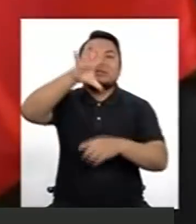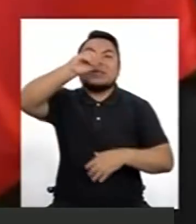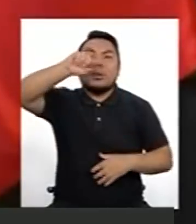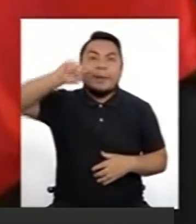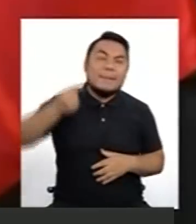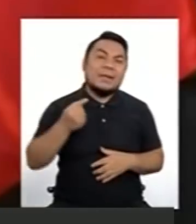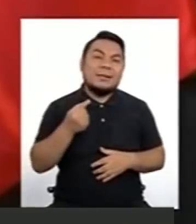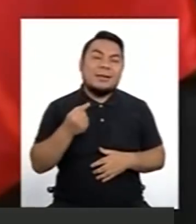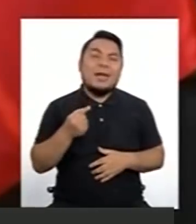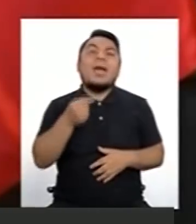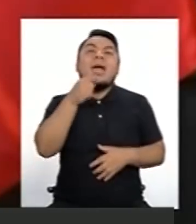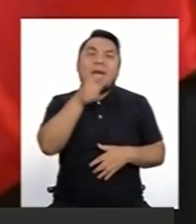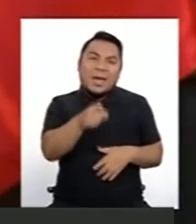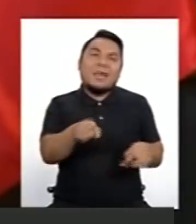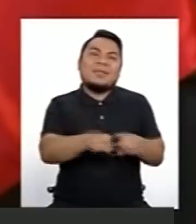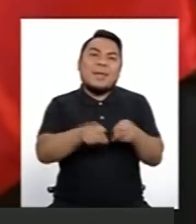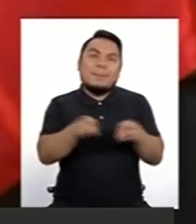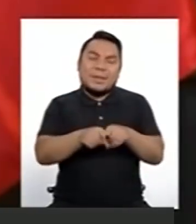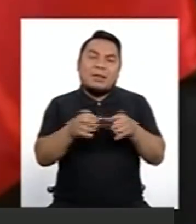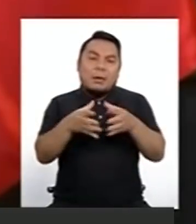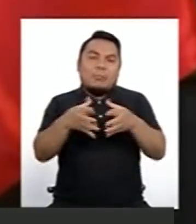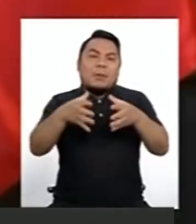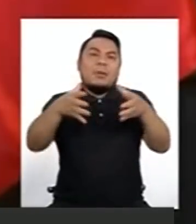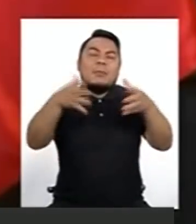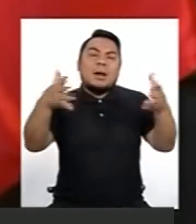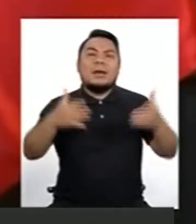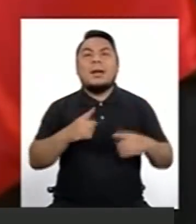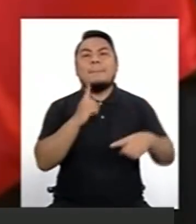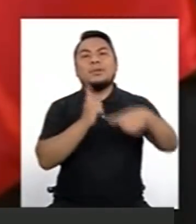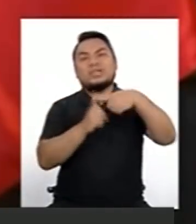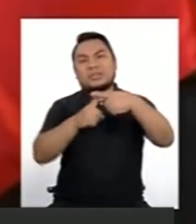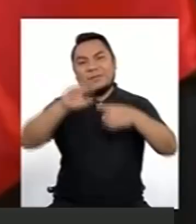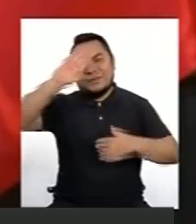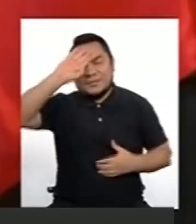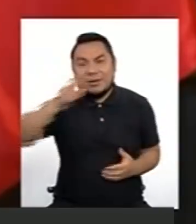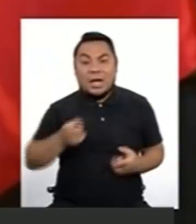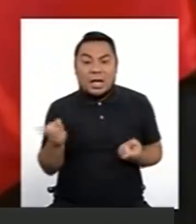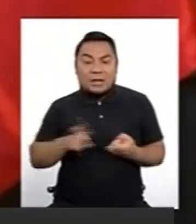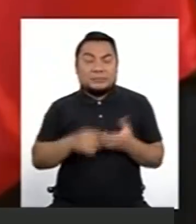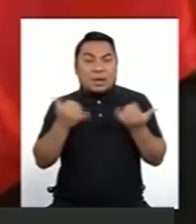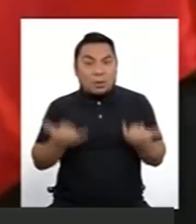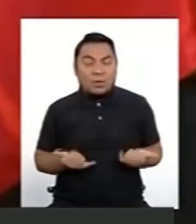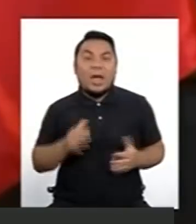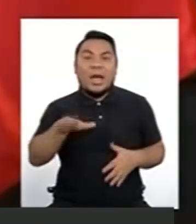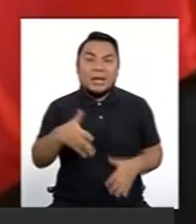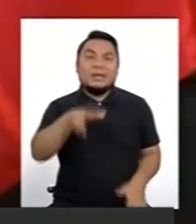también aumenta más o menos proporcional la cantidad de positivos. Al día de hoy tenemos